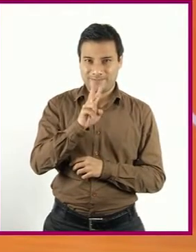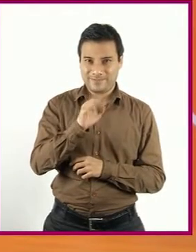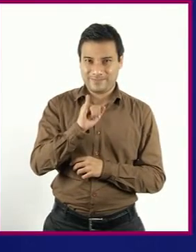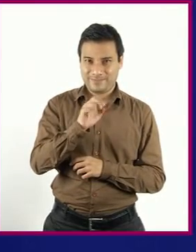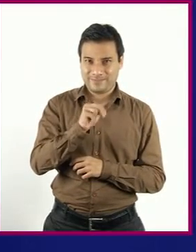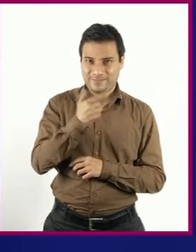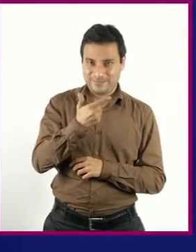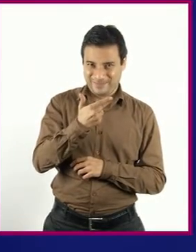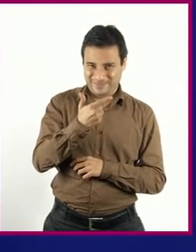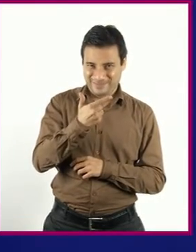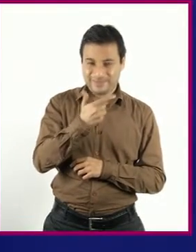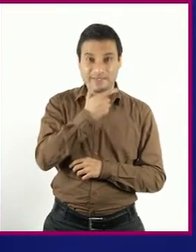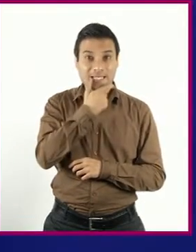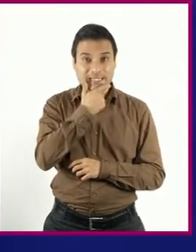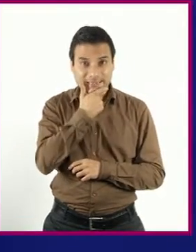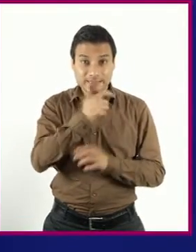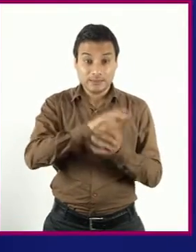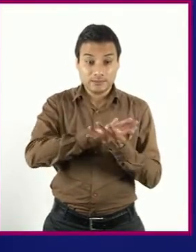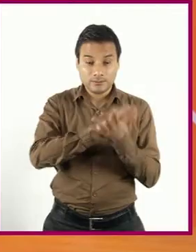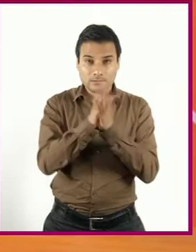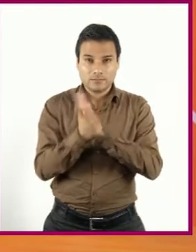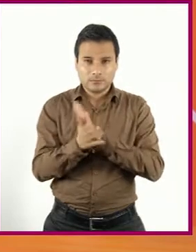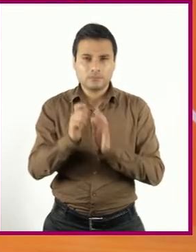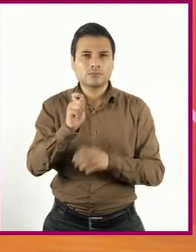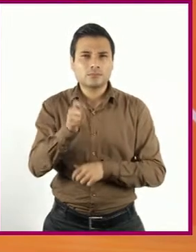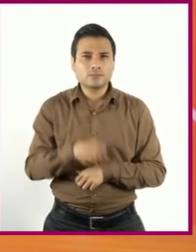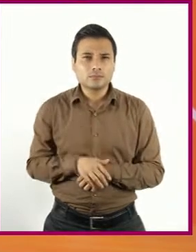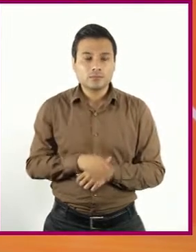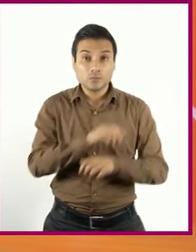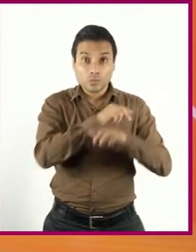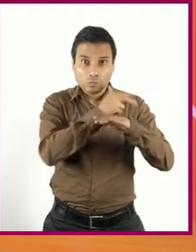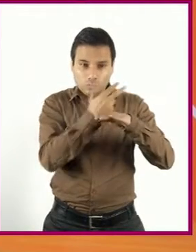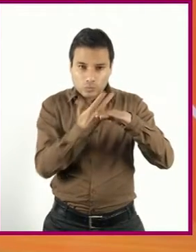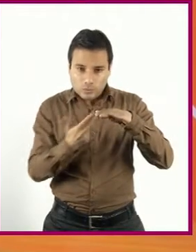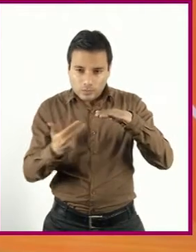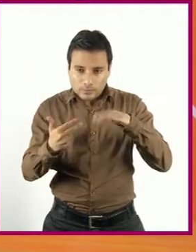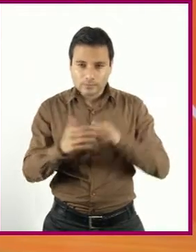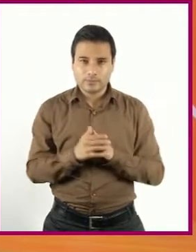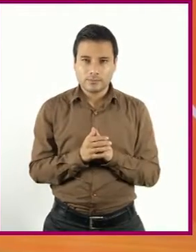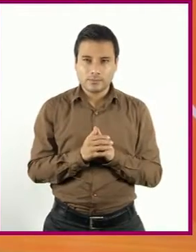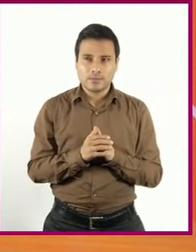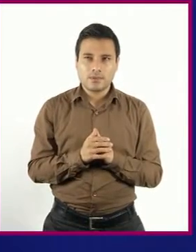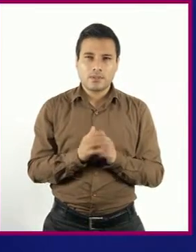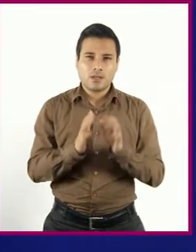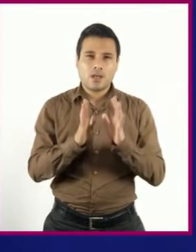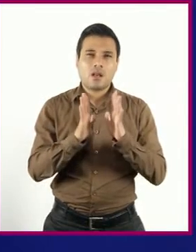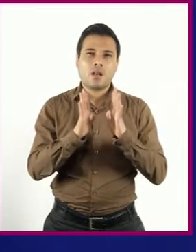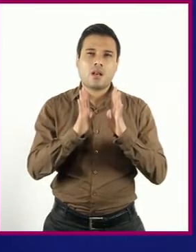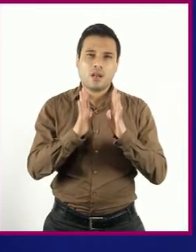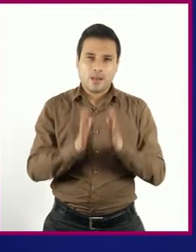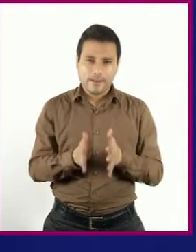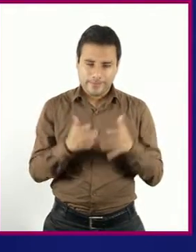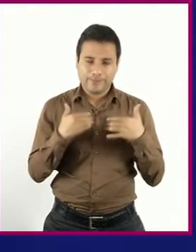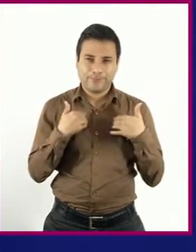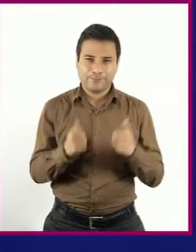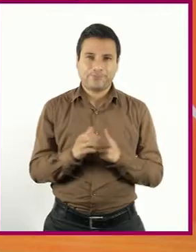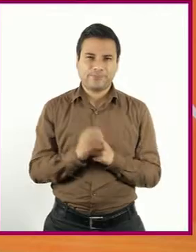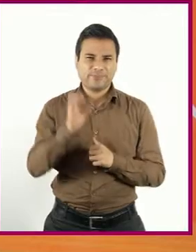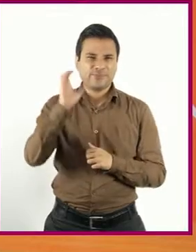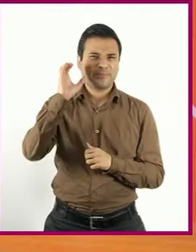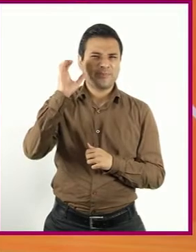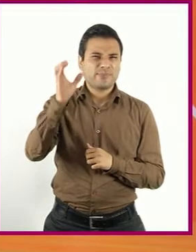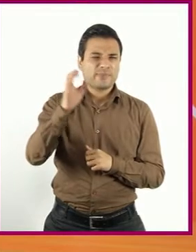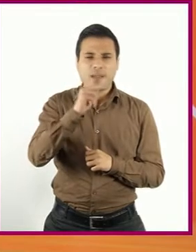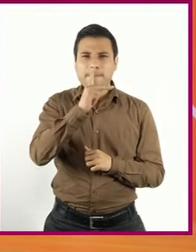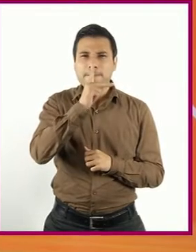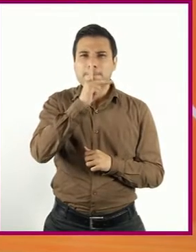su idioma original, el inglés, significa buceo, que nada tiene que ver con este deporte. En el fútbol americano bandera, este